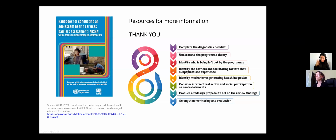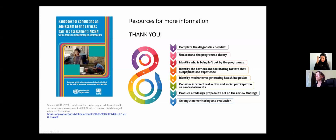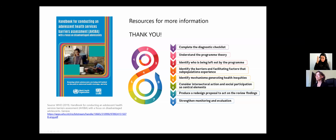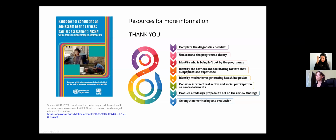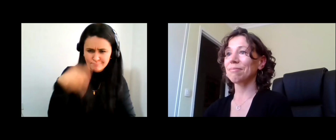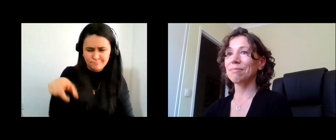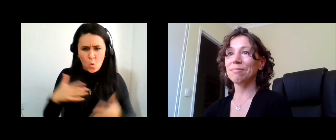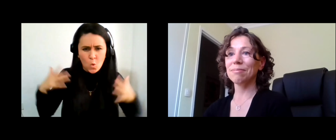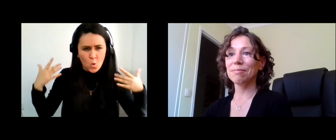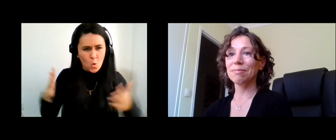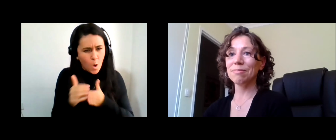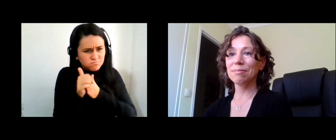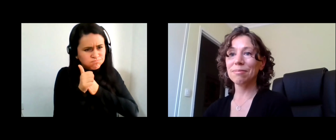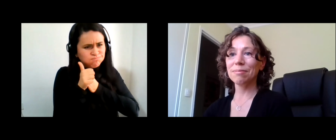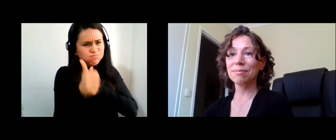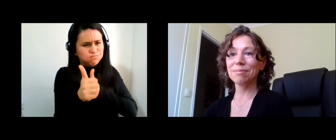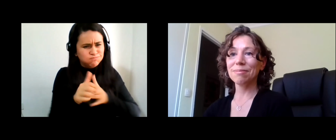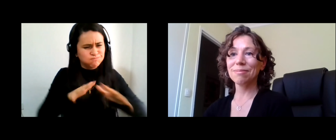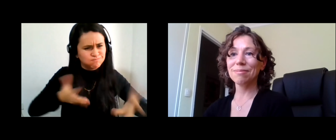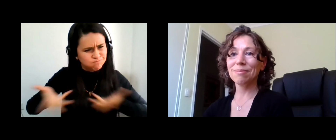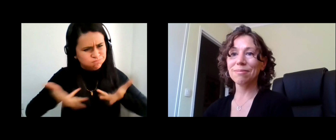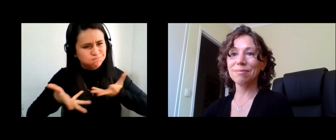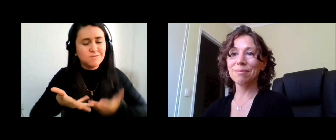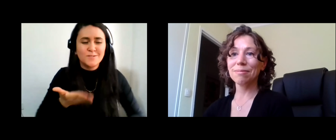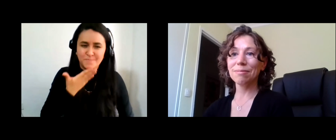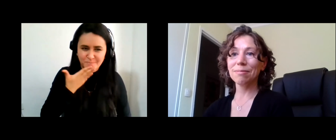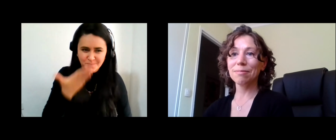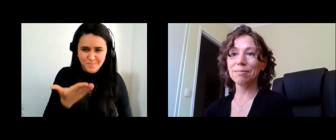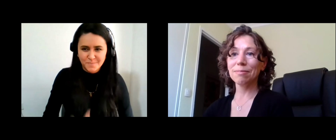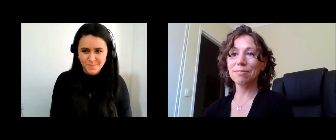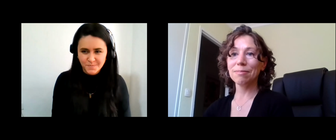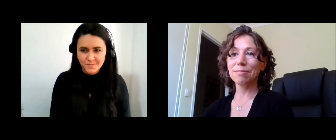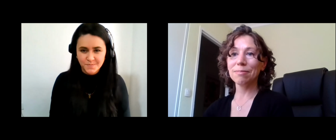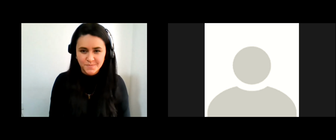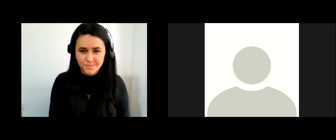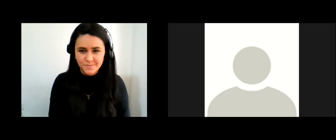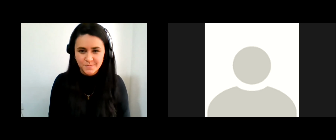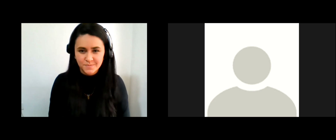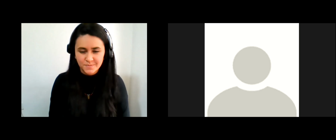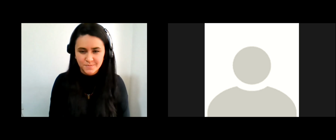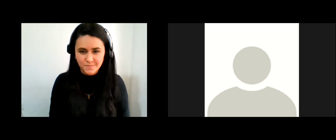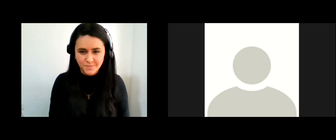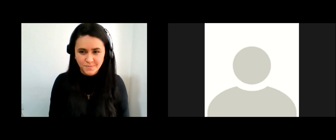liderazgo. Muchas gracias, Theodora, por una ponencia